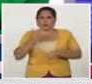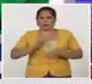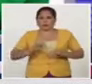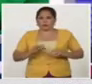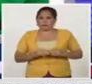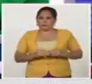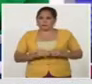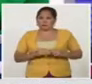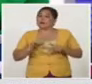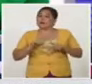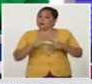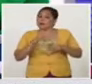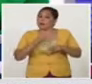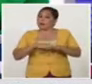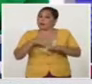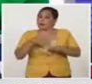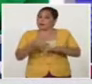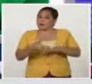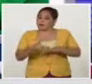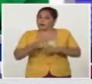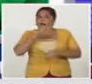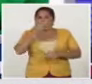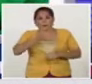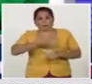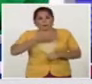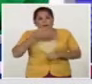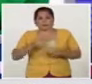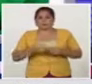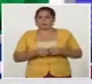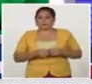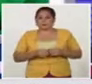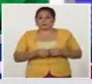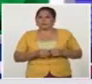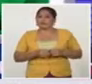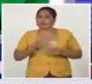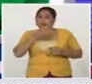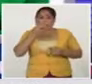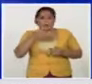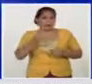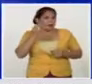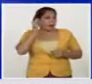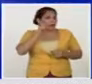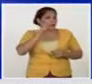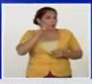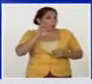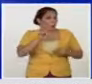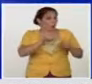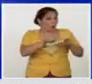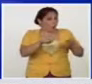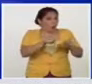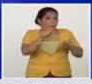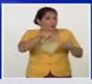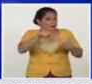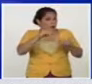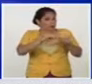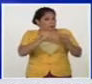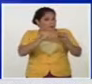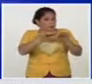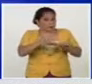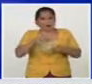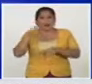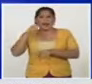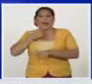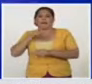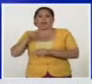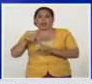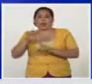pero finalmente está sobre eso como tal. Y se declara tanto por el número de casos y además también para que